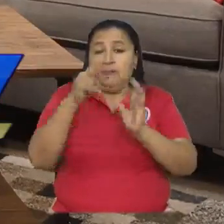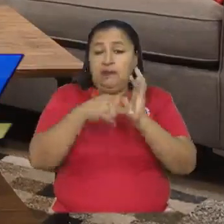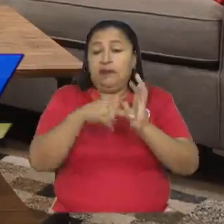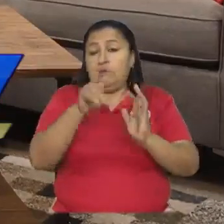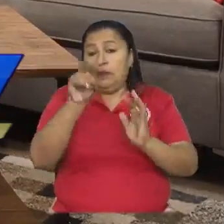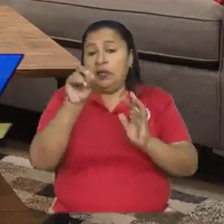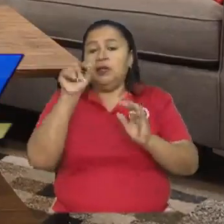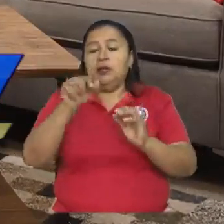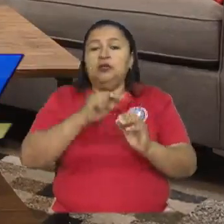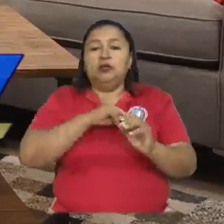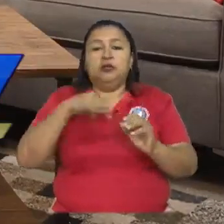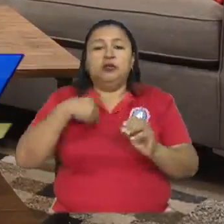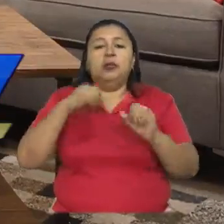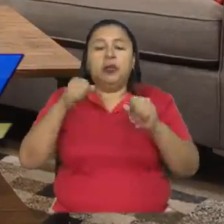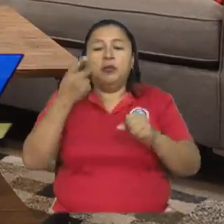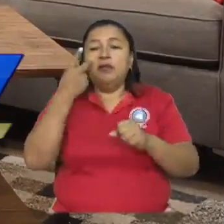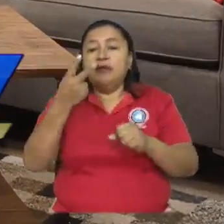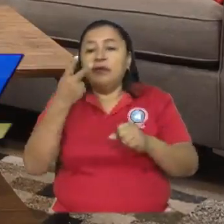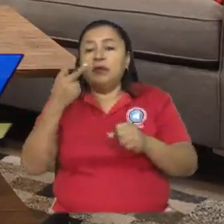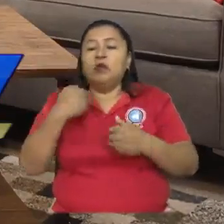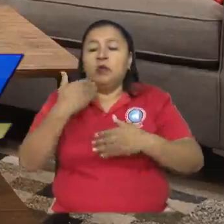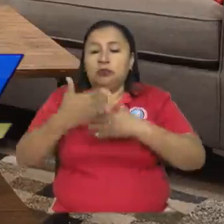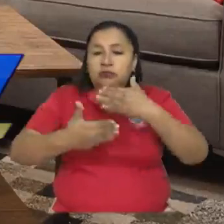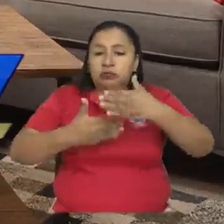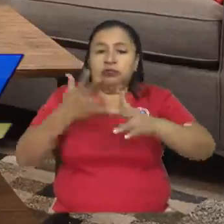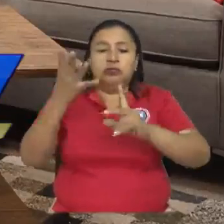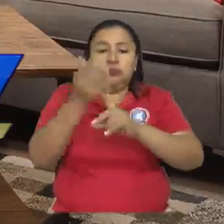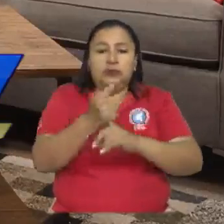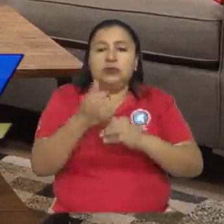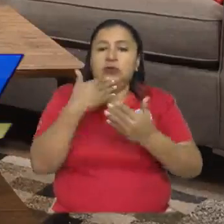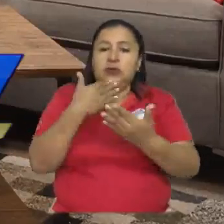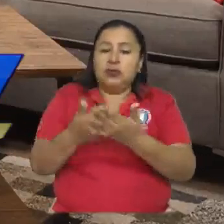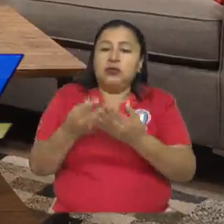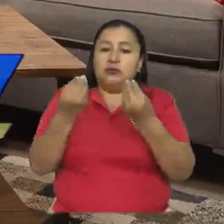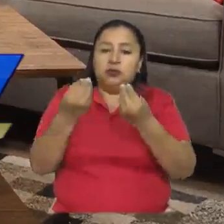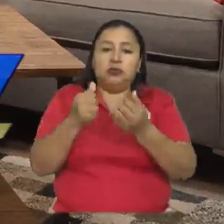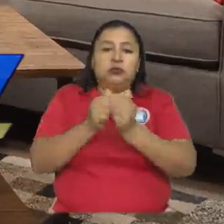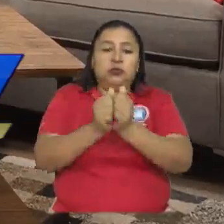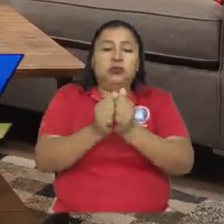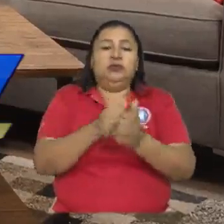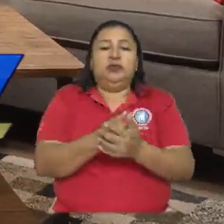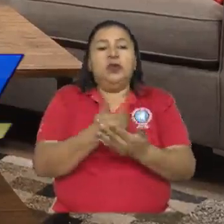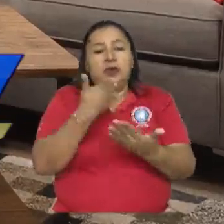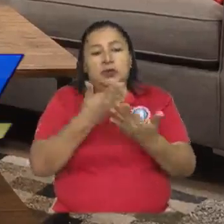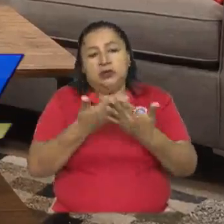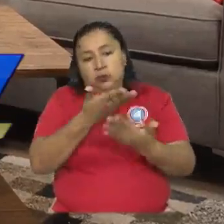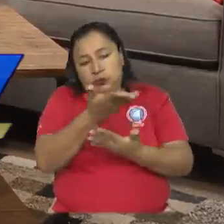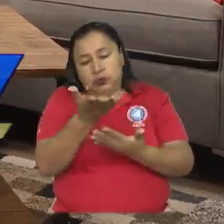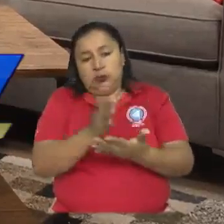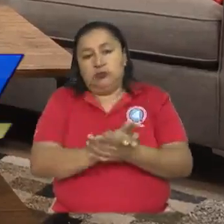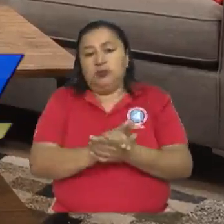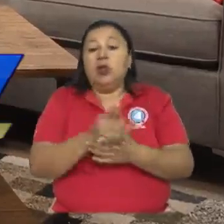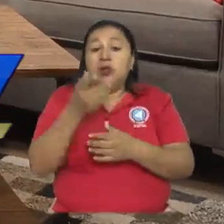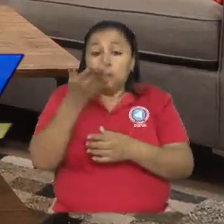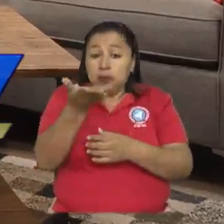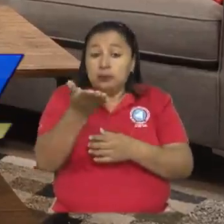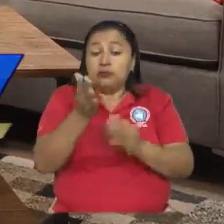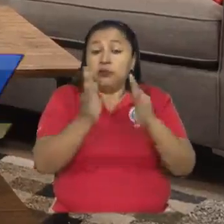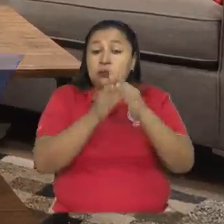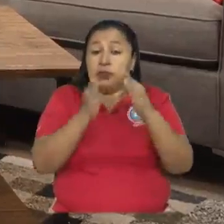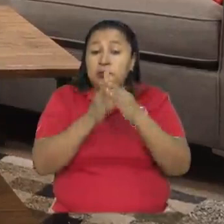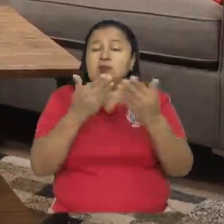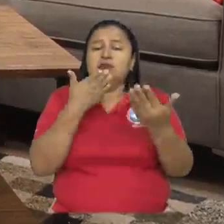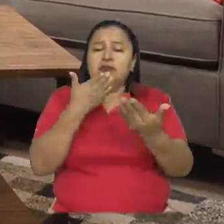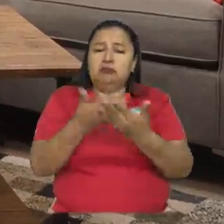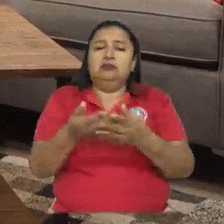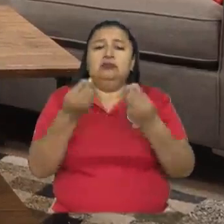audiencia y nosotros también podremos ir viendo cómo se van concretando uno a uno. Muchísimas gracias por habernos acompañado. No, muchas gracias a ustedes. Y a usted que está en su hogar también,